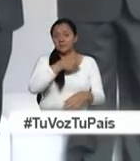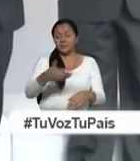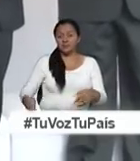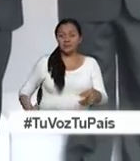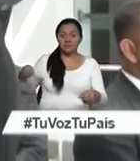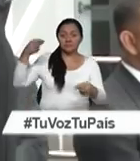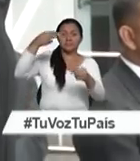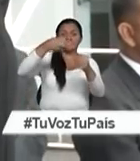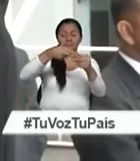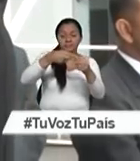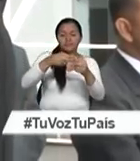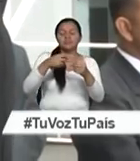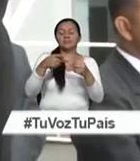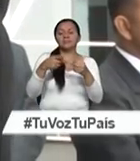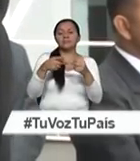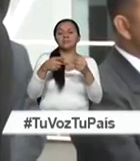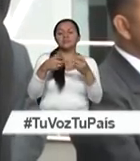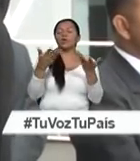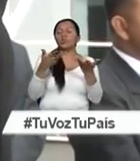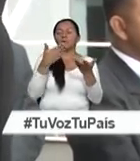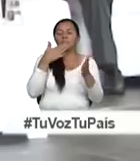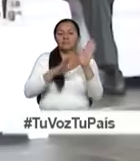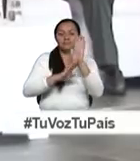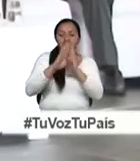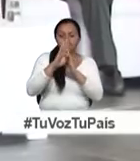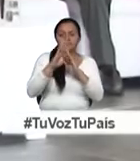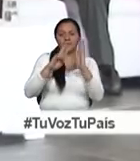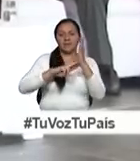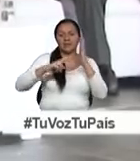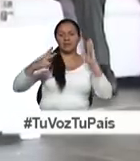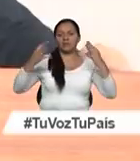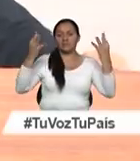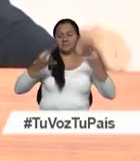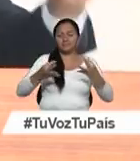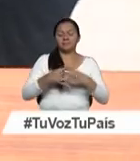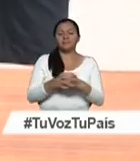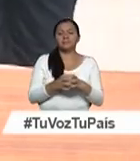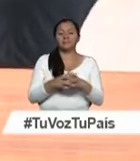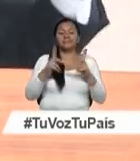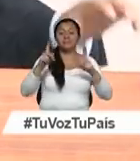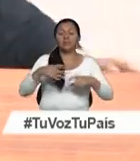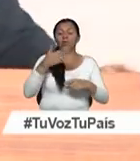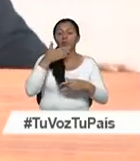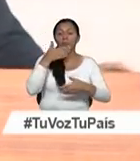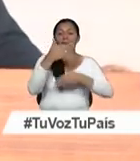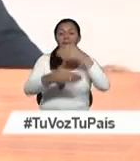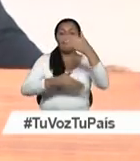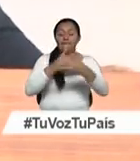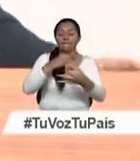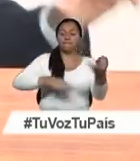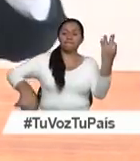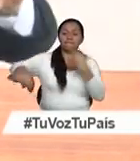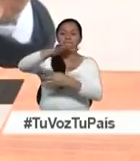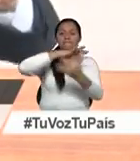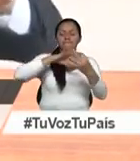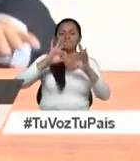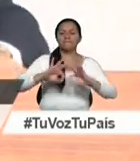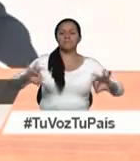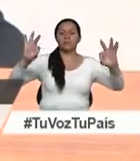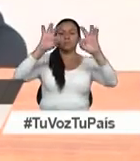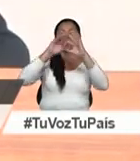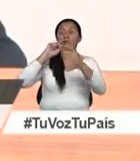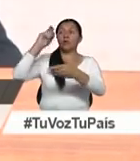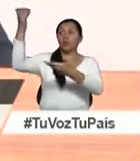que en Ecuador sí existe innovación y desarrollo tecnológico. Se trata de sustituir lo importado